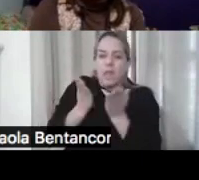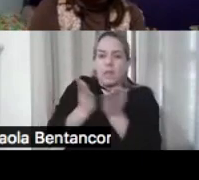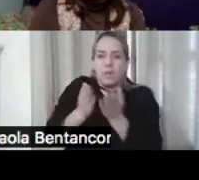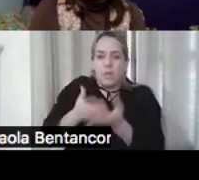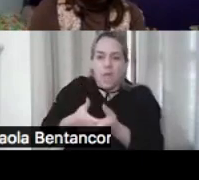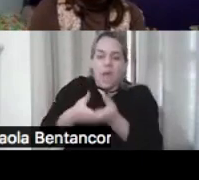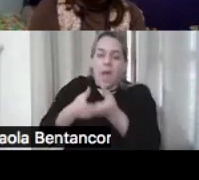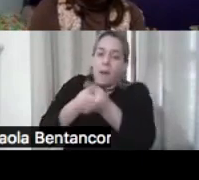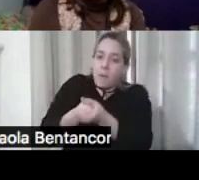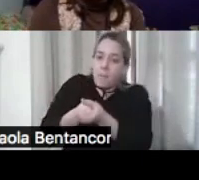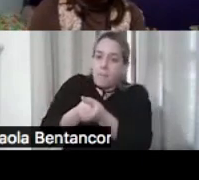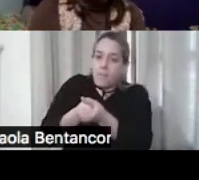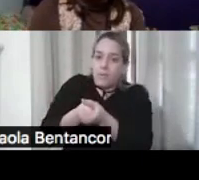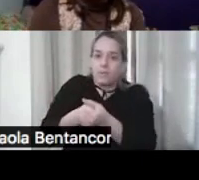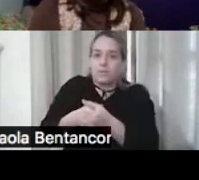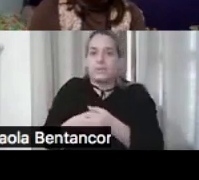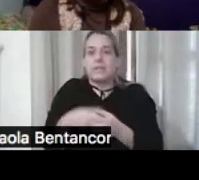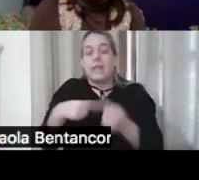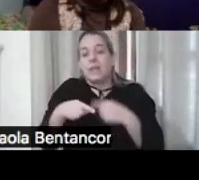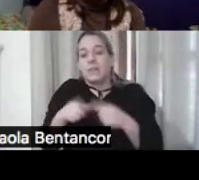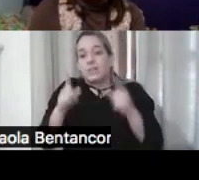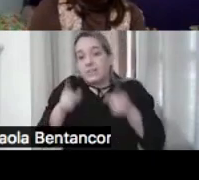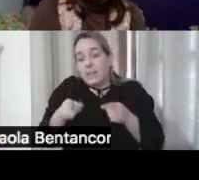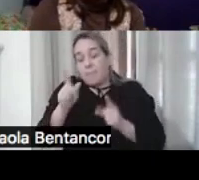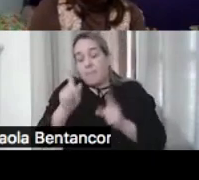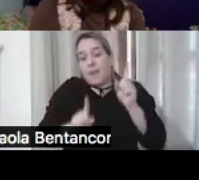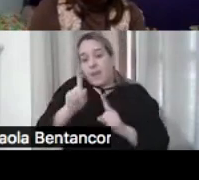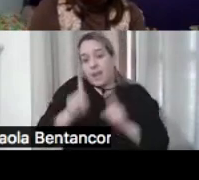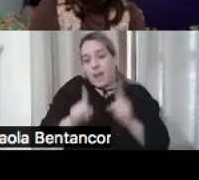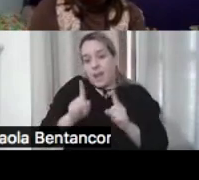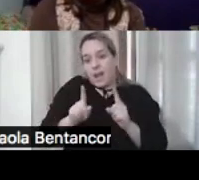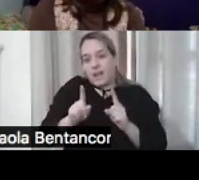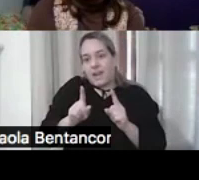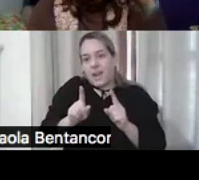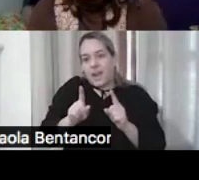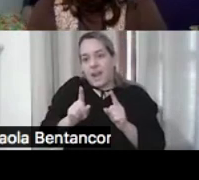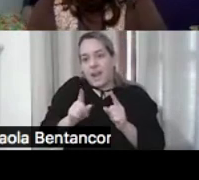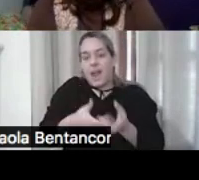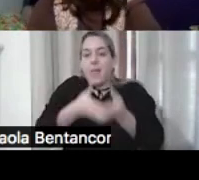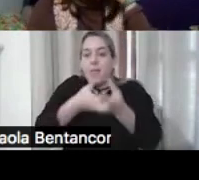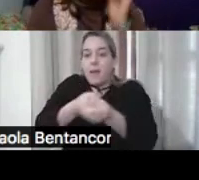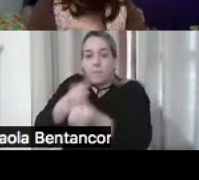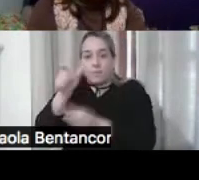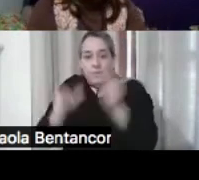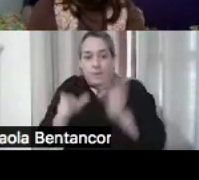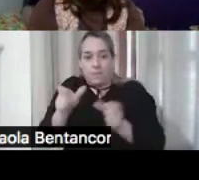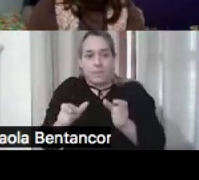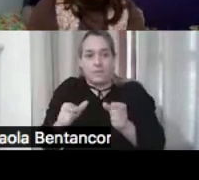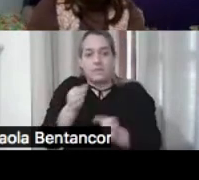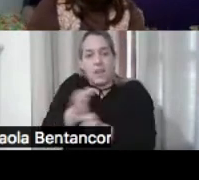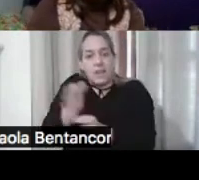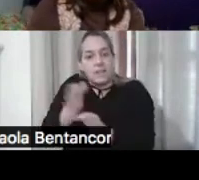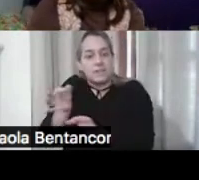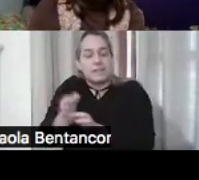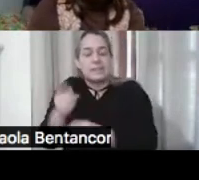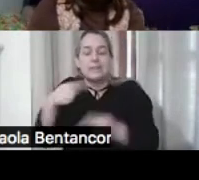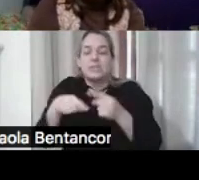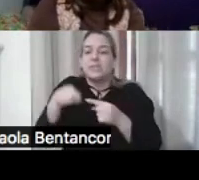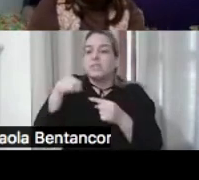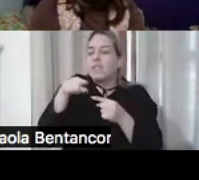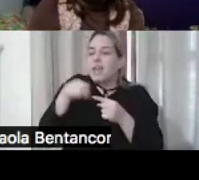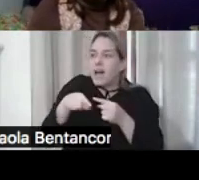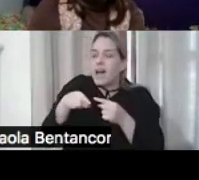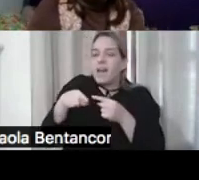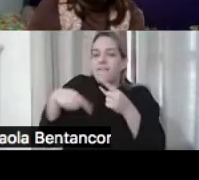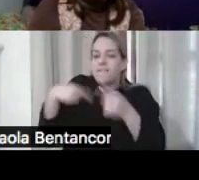mientras estudiaba la carrera de terapia ocupacional. Una vez que me recibí y empecé a ejercer, me di cuenta que sin duda mi camino tenía